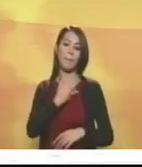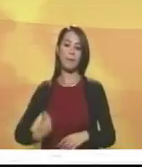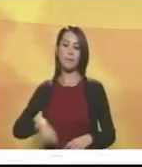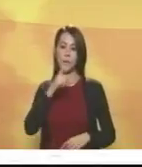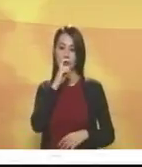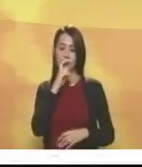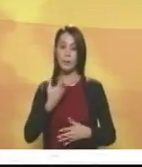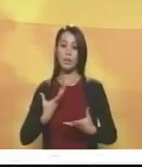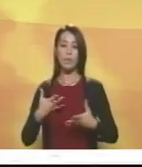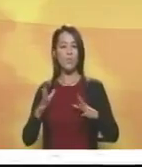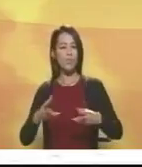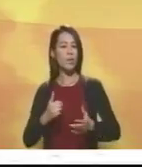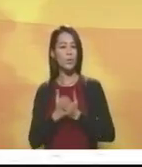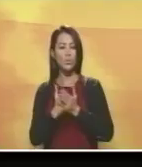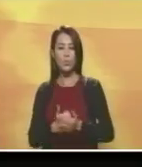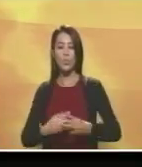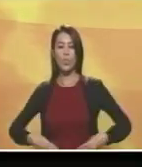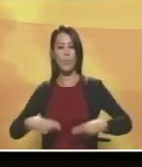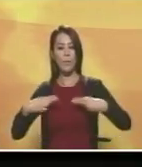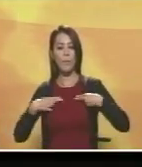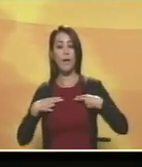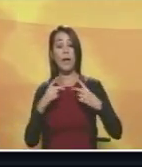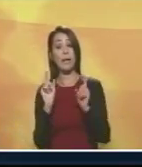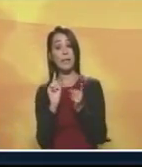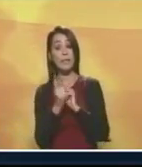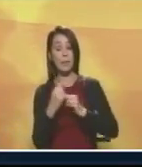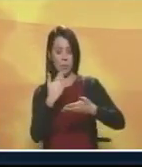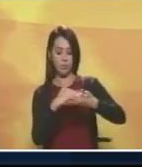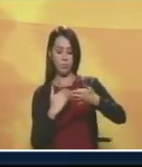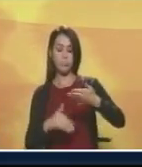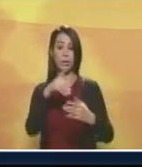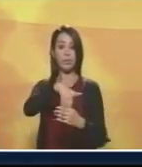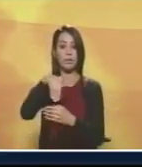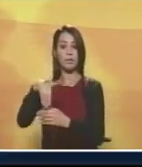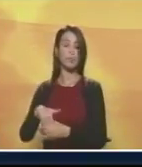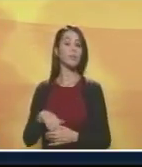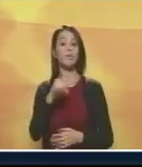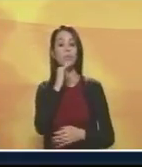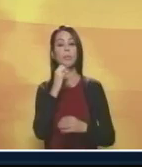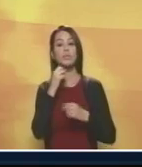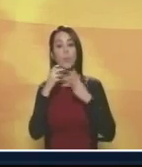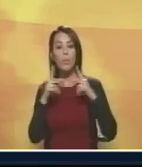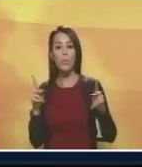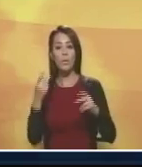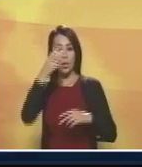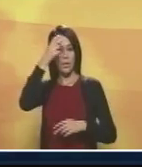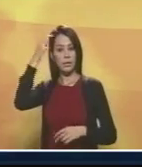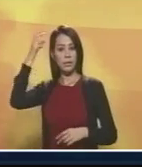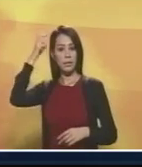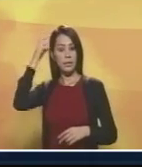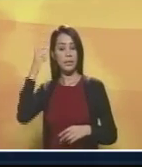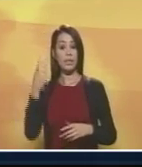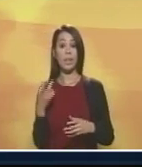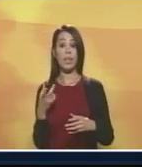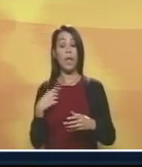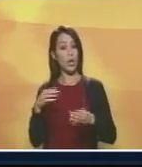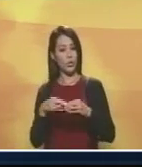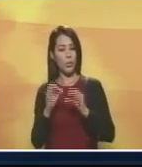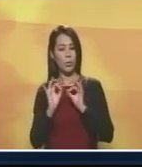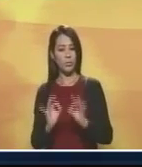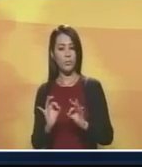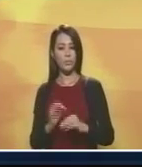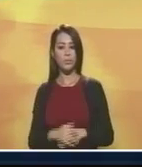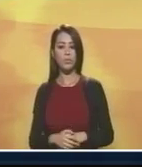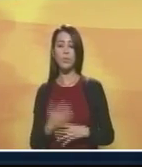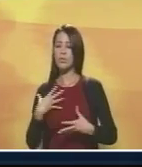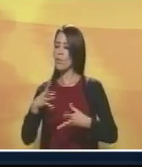abrir un corredor humanitario y cambiar el cronograma electoral. A través de una declaración pública, cancilleres que conforman dicha instancia